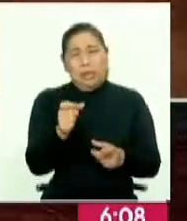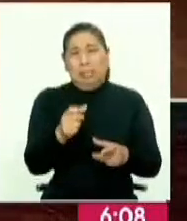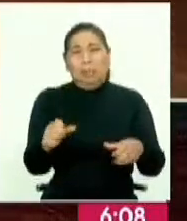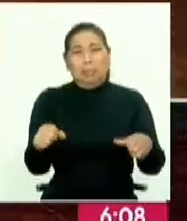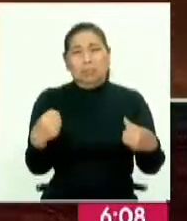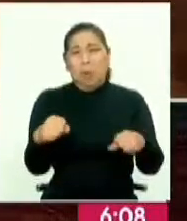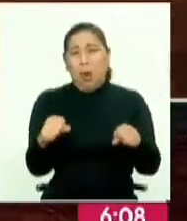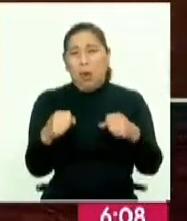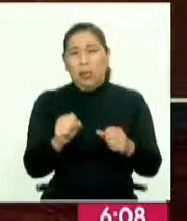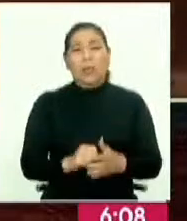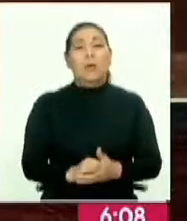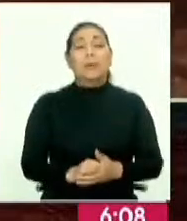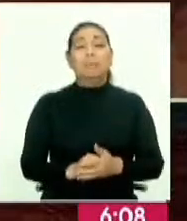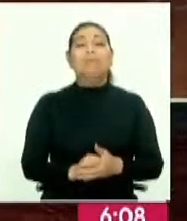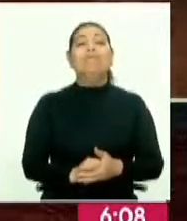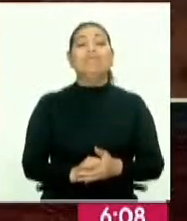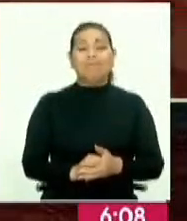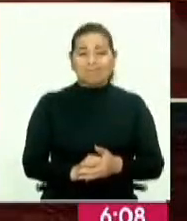motorizadas